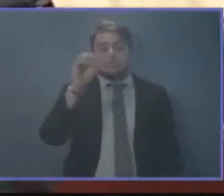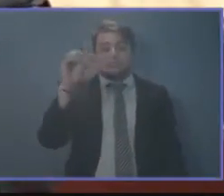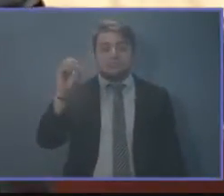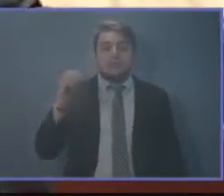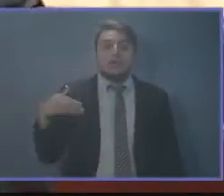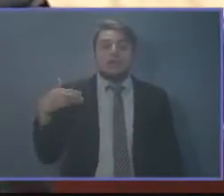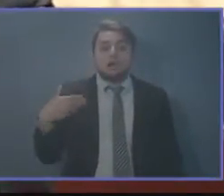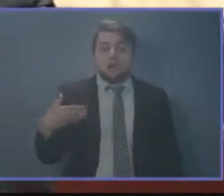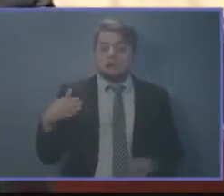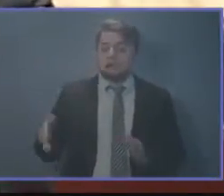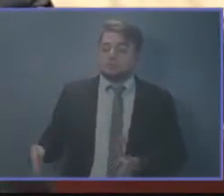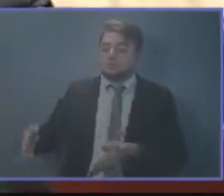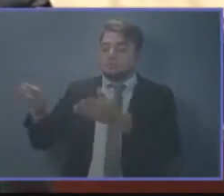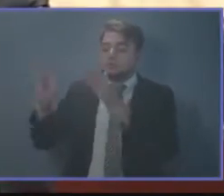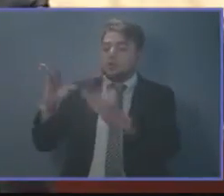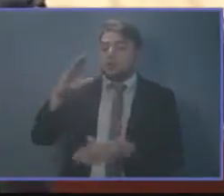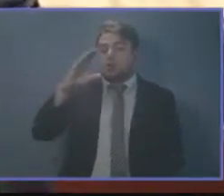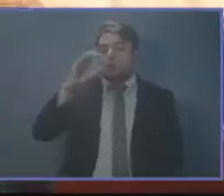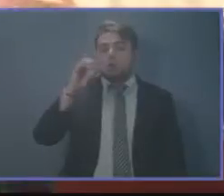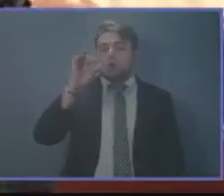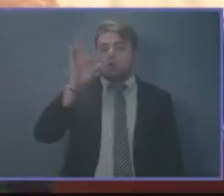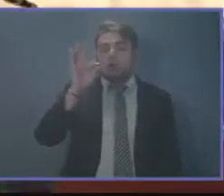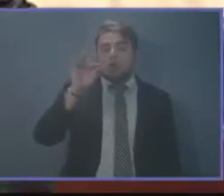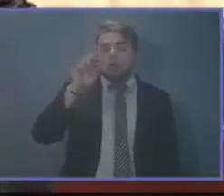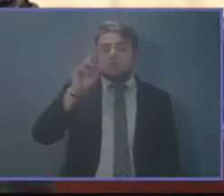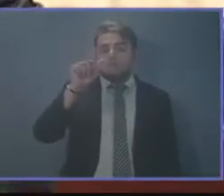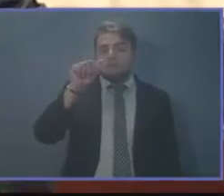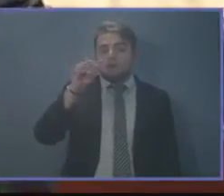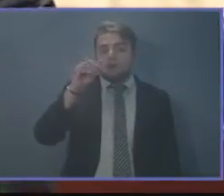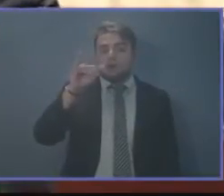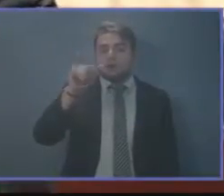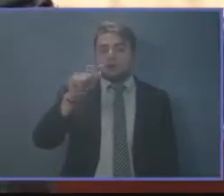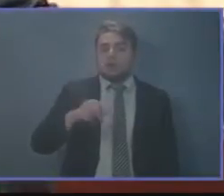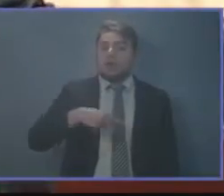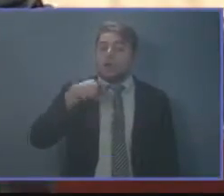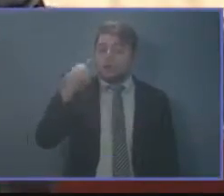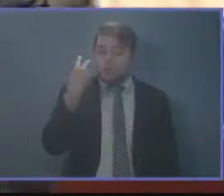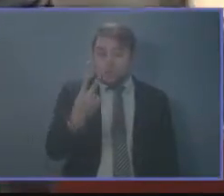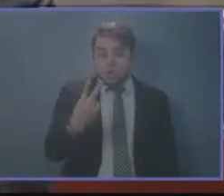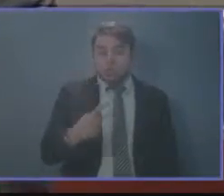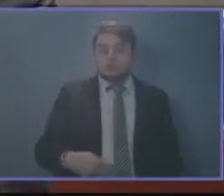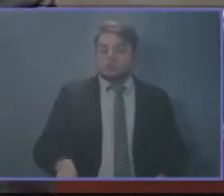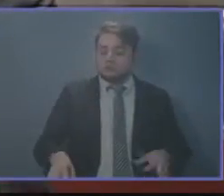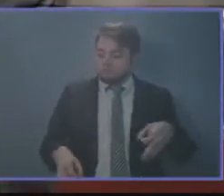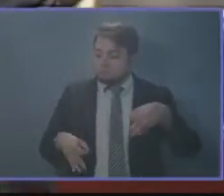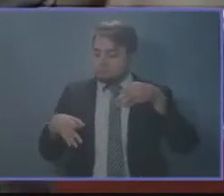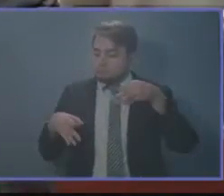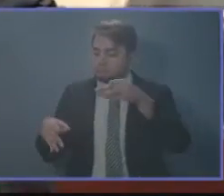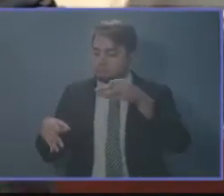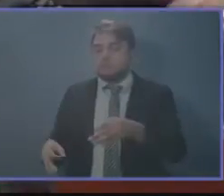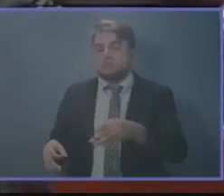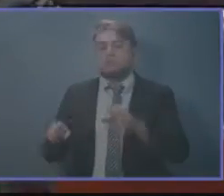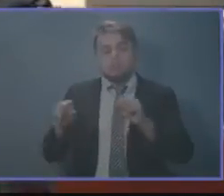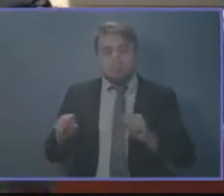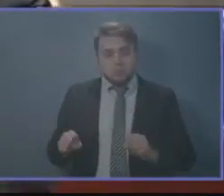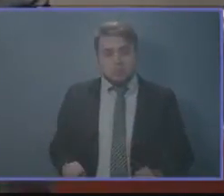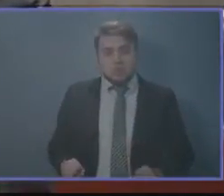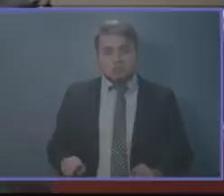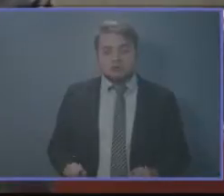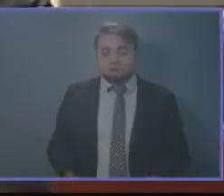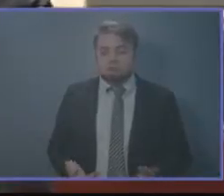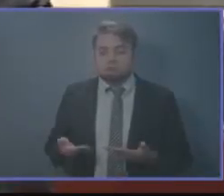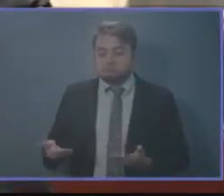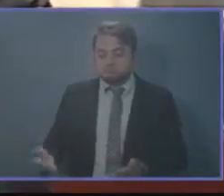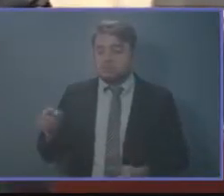de la Cofradía de la Cruz, se emitan dos pergaminos que sean entregados de preferencia en esa